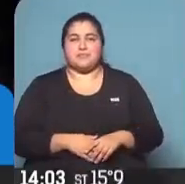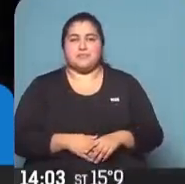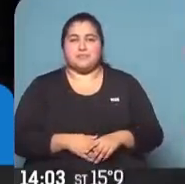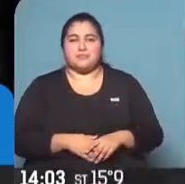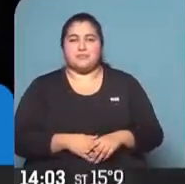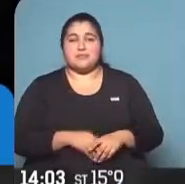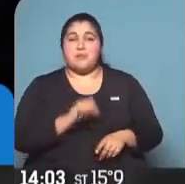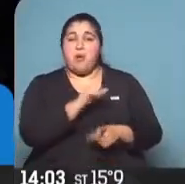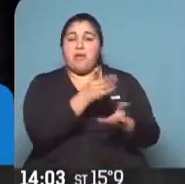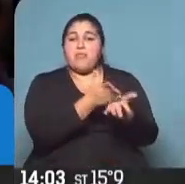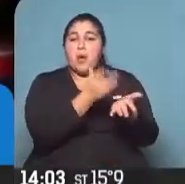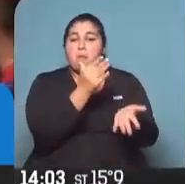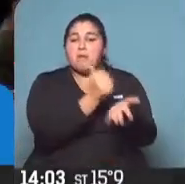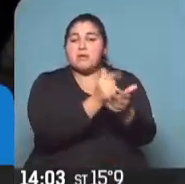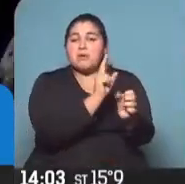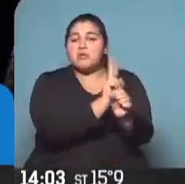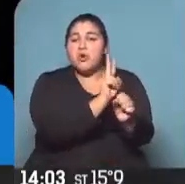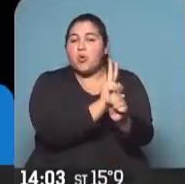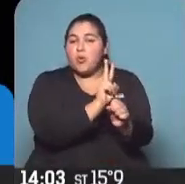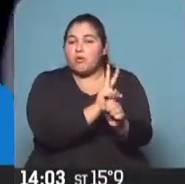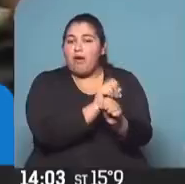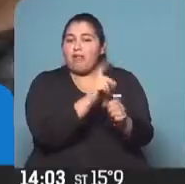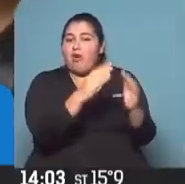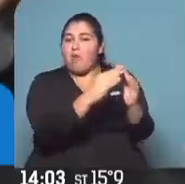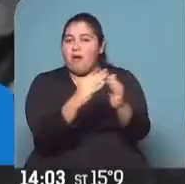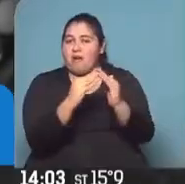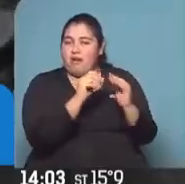departamento prevención barrial